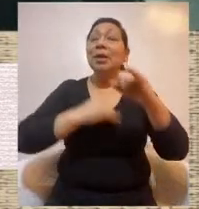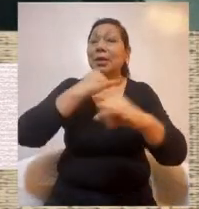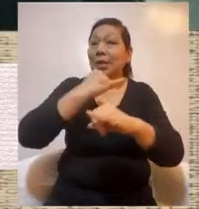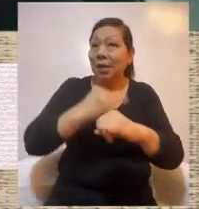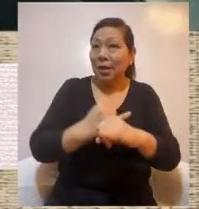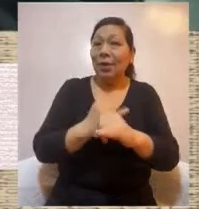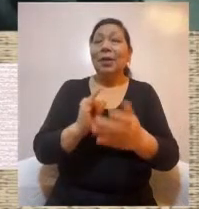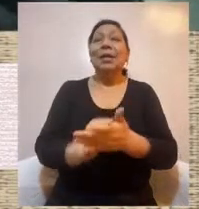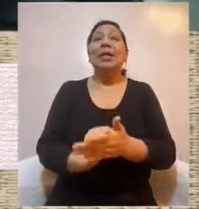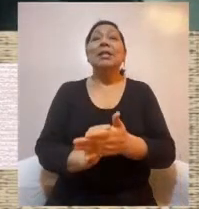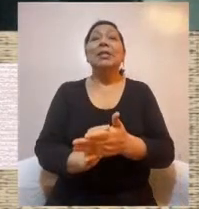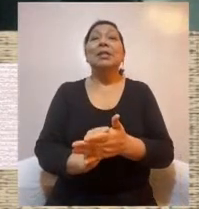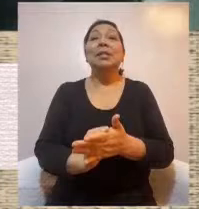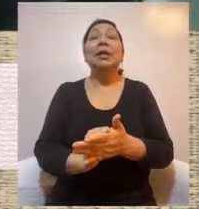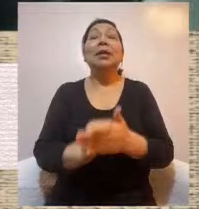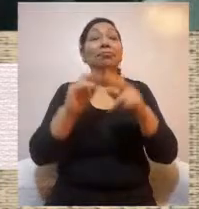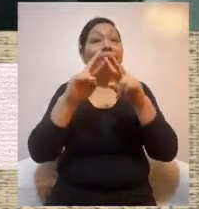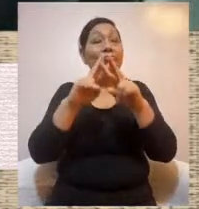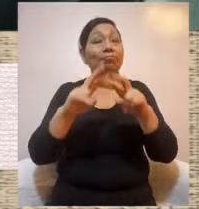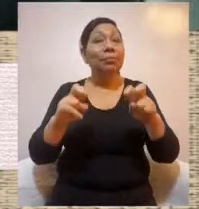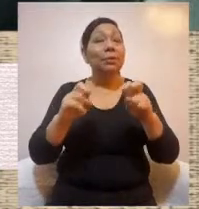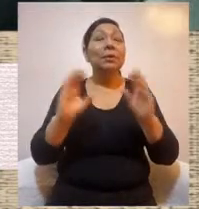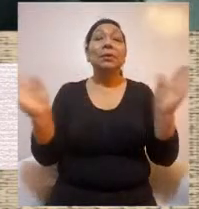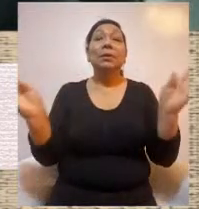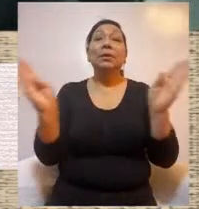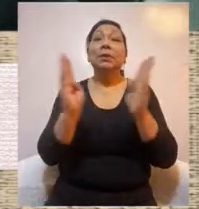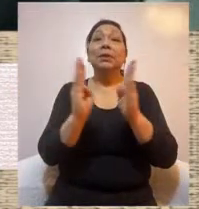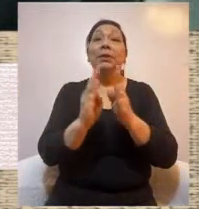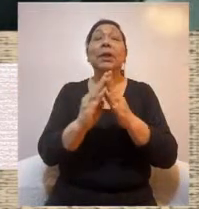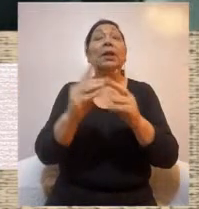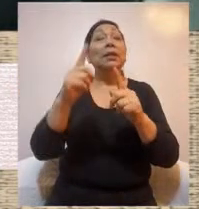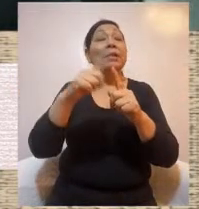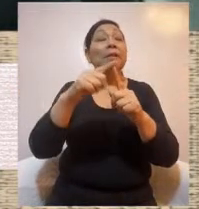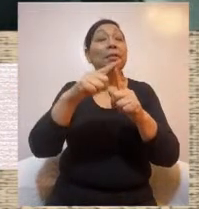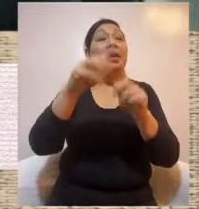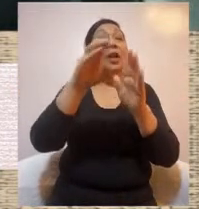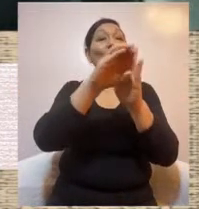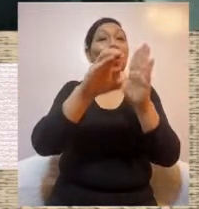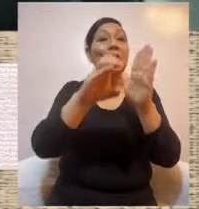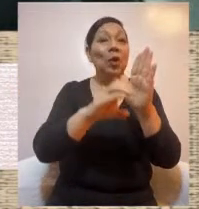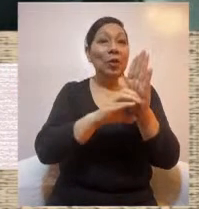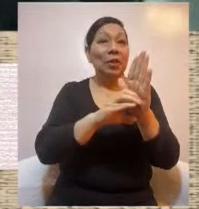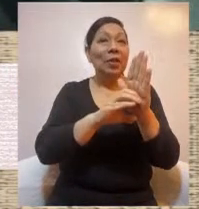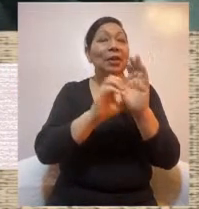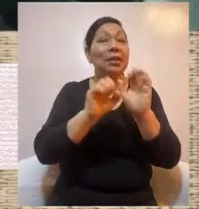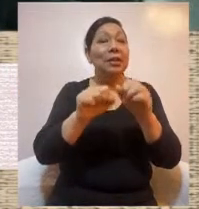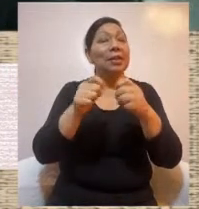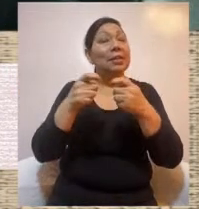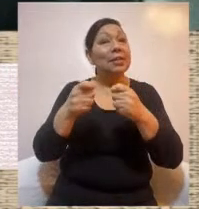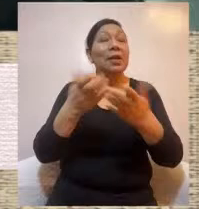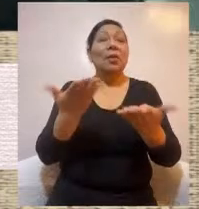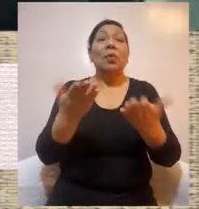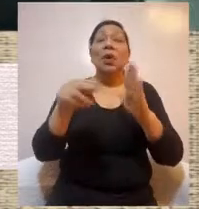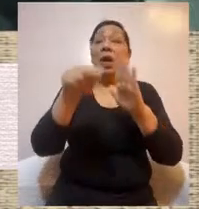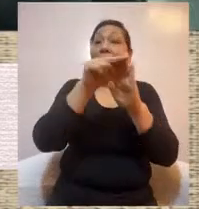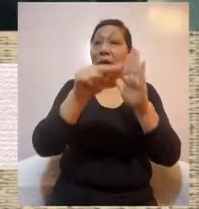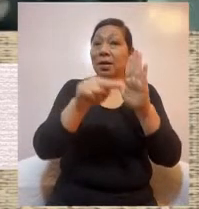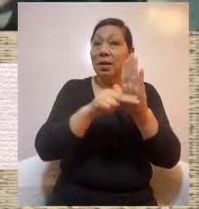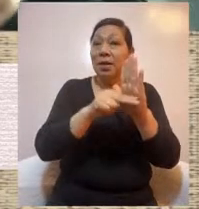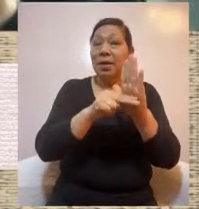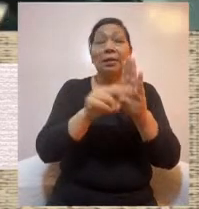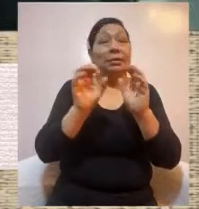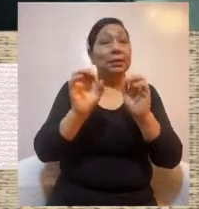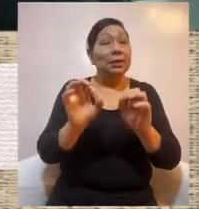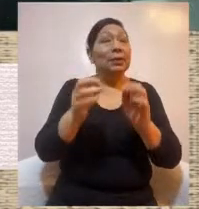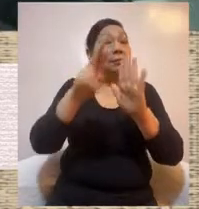nacional e internacional, y finalmente, al analizar el caso concreto, el Tribunal Constitucional establece que pese a existir una norma